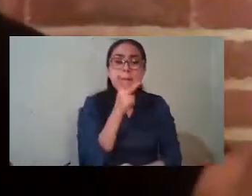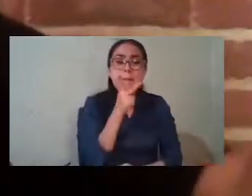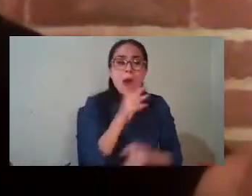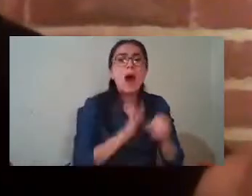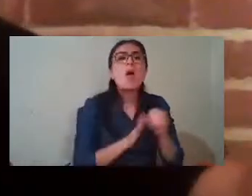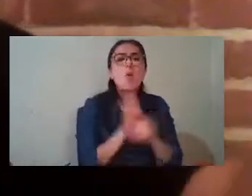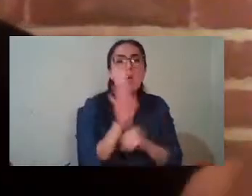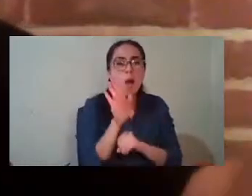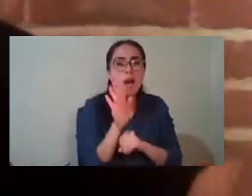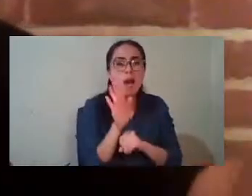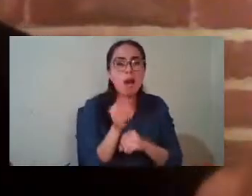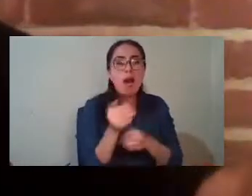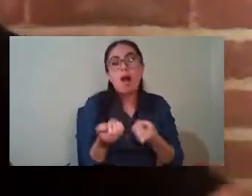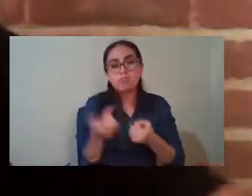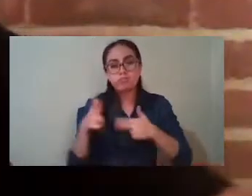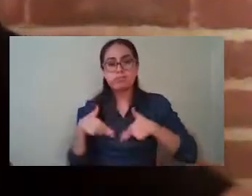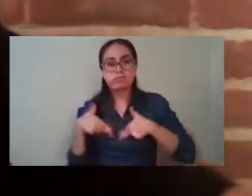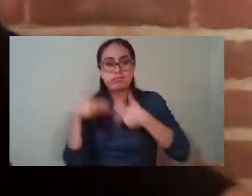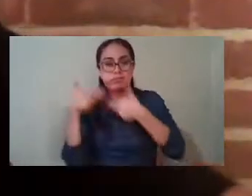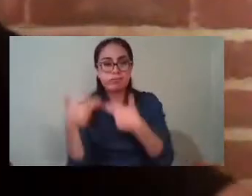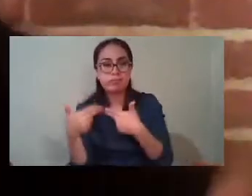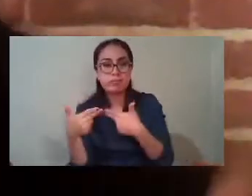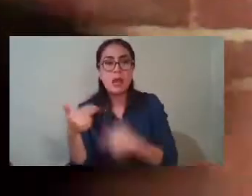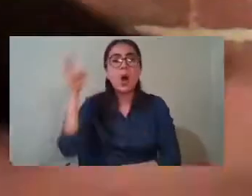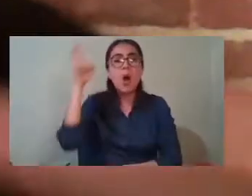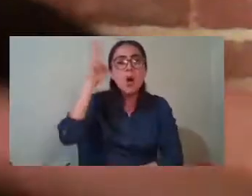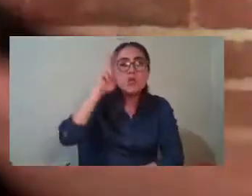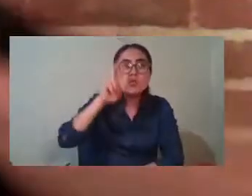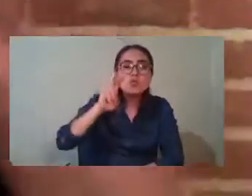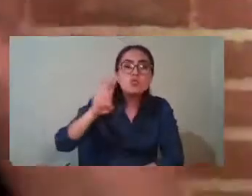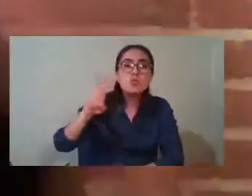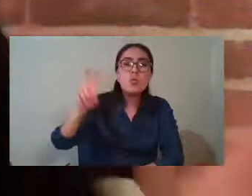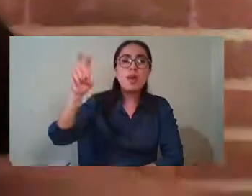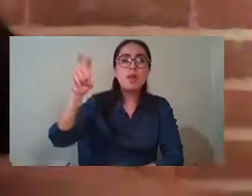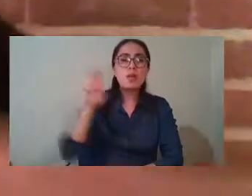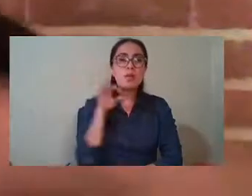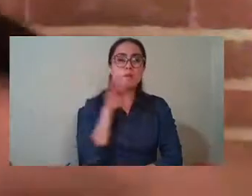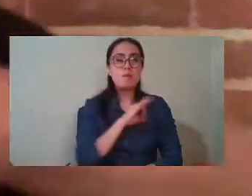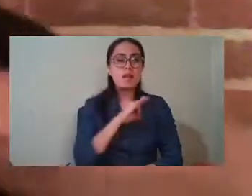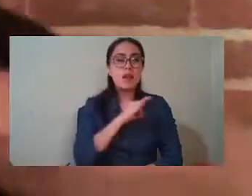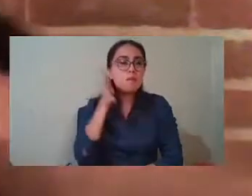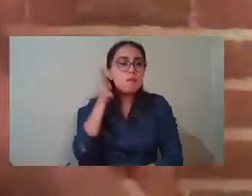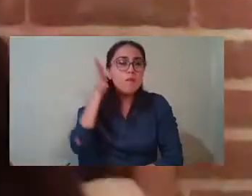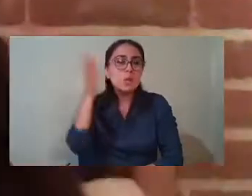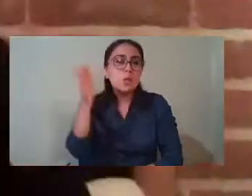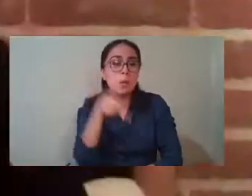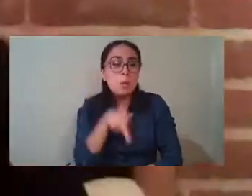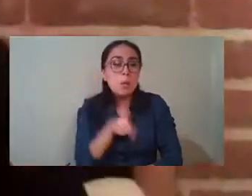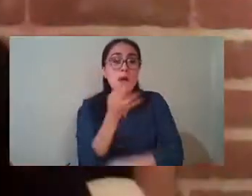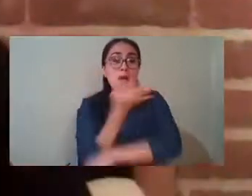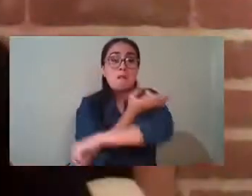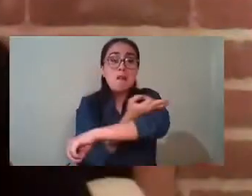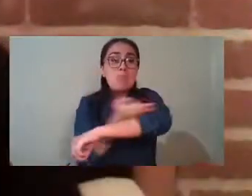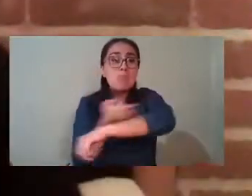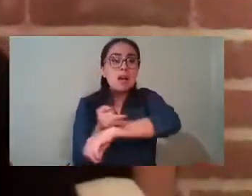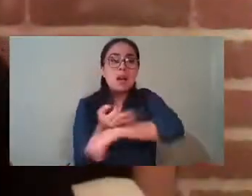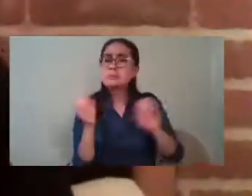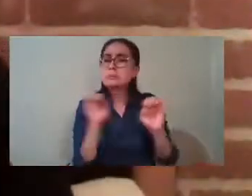felicidad, el sueño de felicidad de la quinta propia, que no pudieron tener nunca. La familia no llegó a tener nunca ese acto de